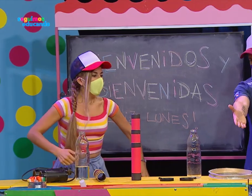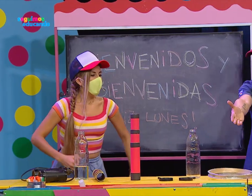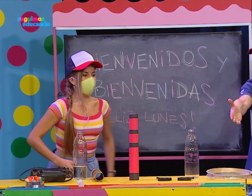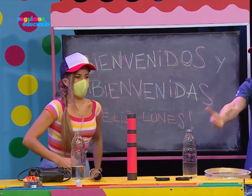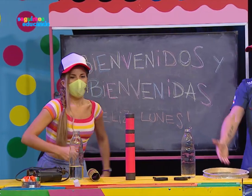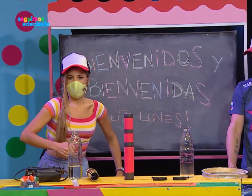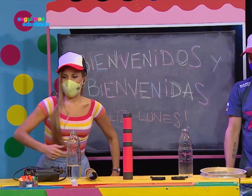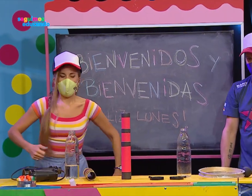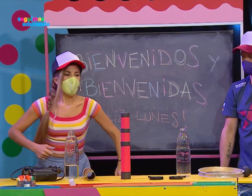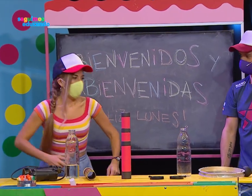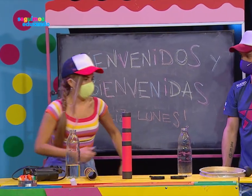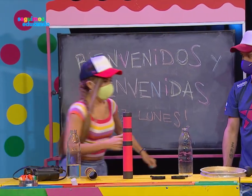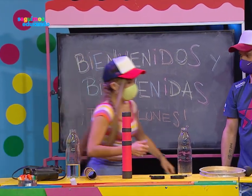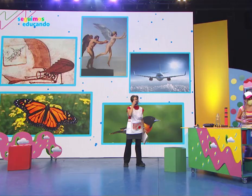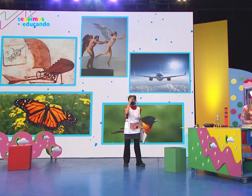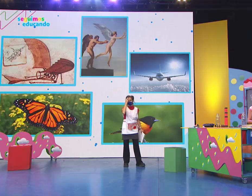hacelo, Caro. Hacelo, Caro,